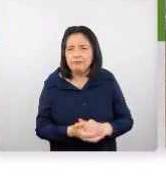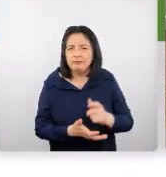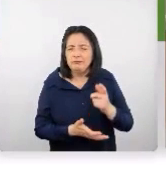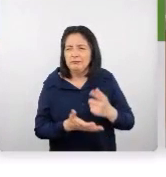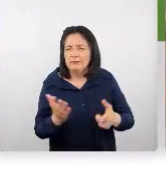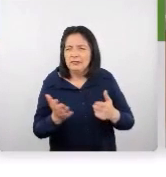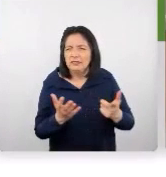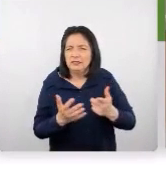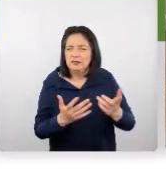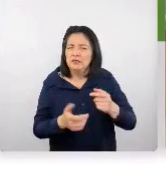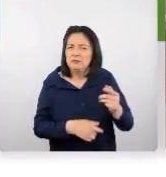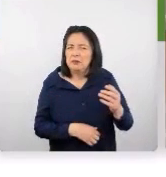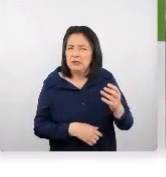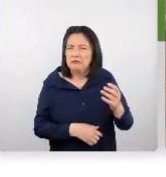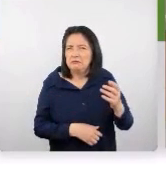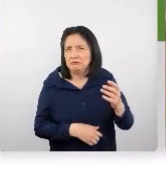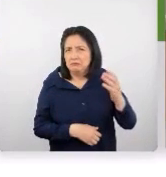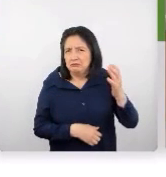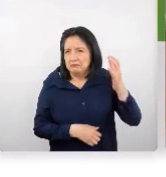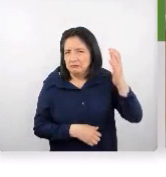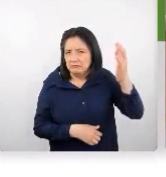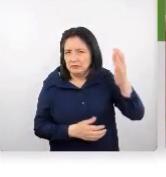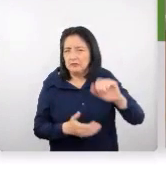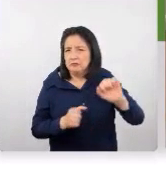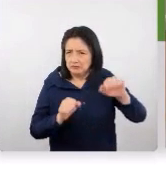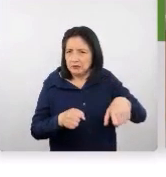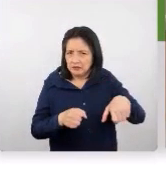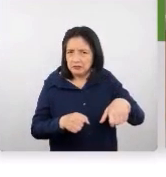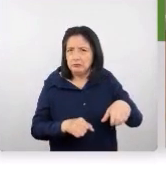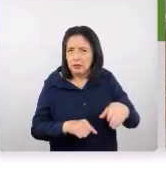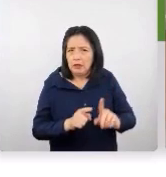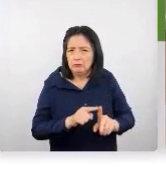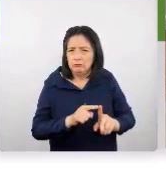en una proyección creciente.